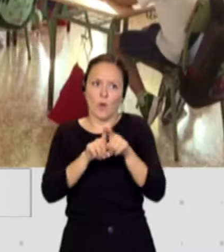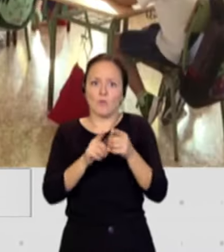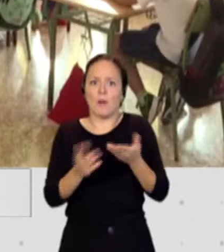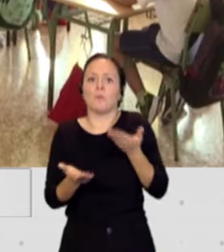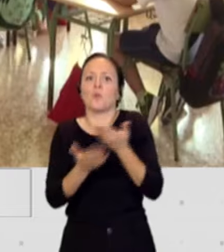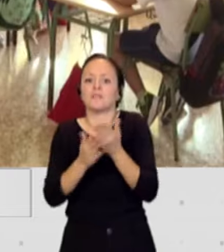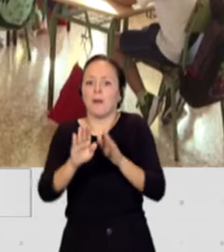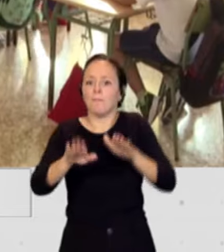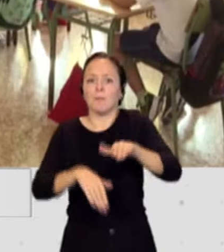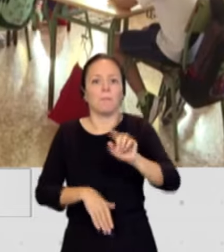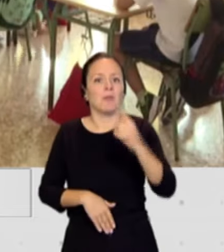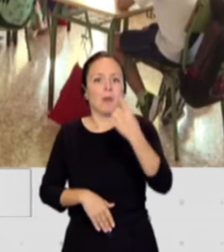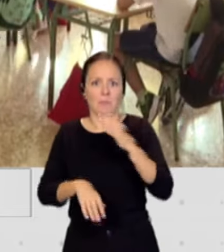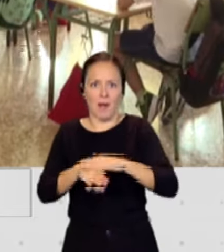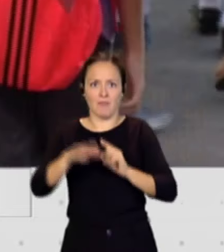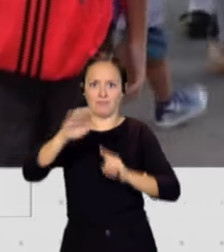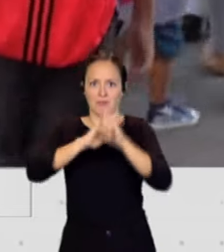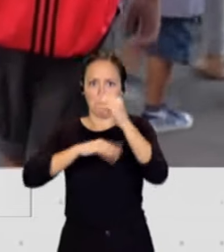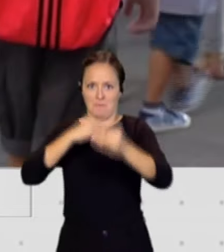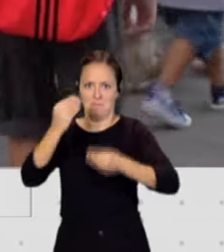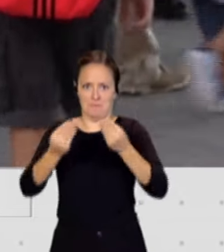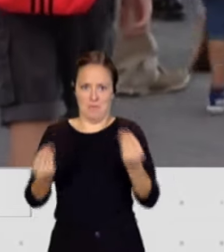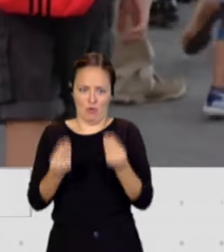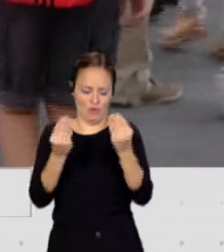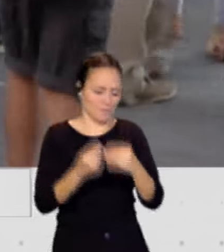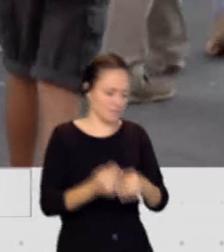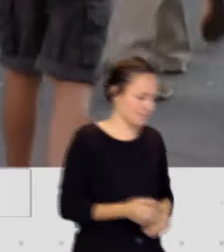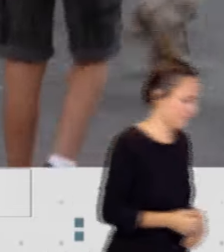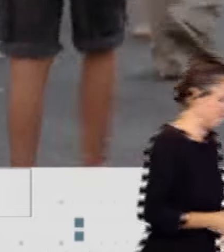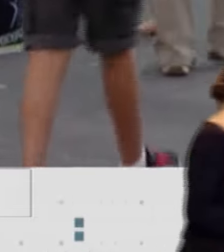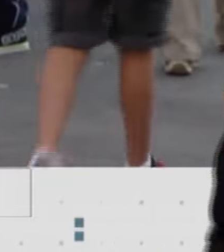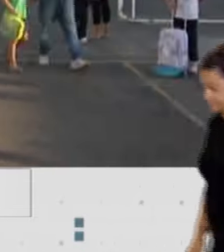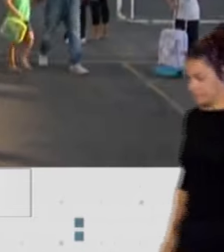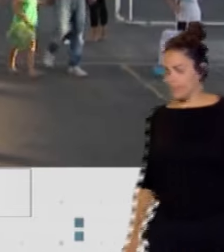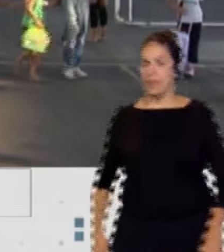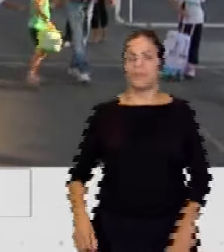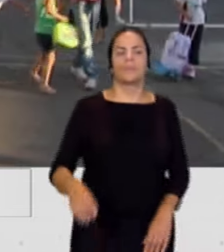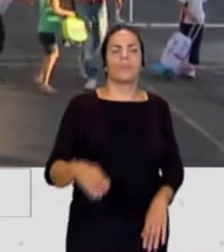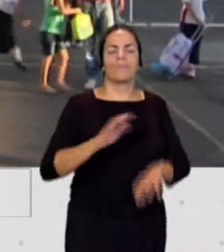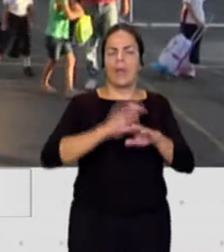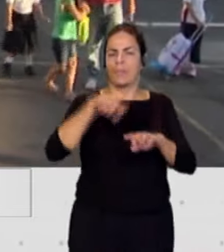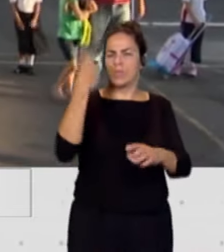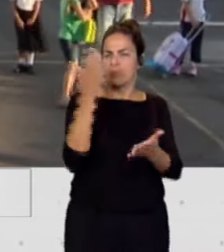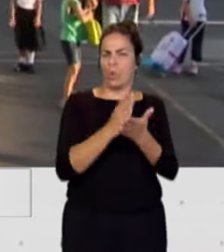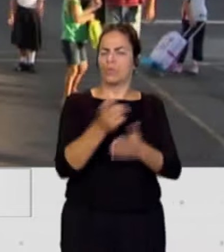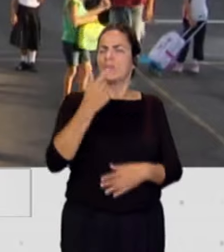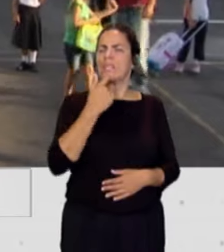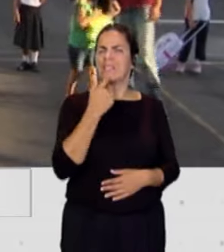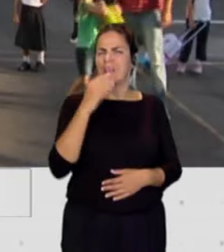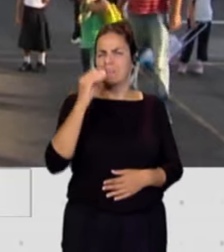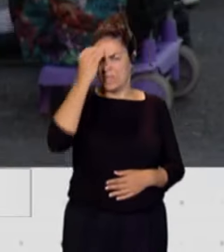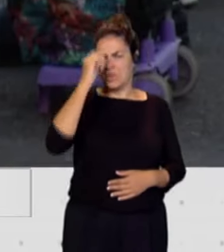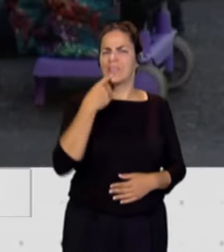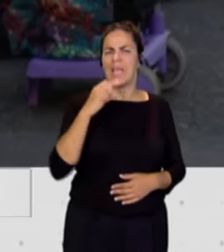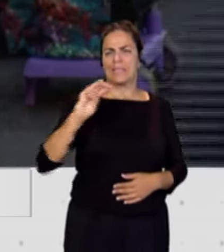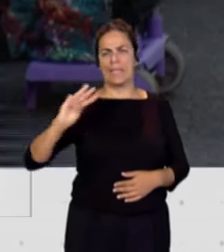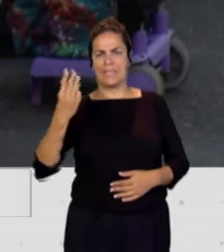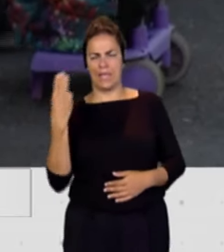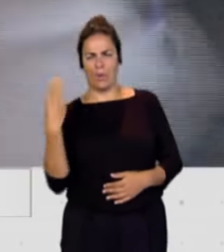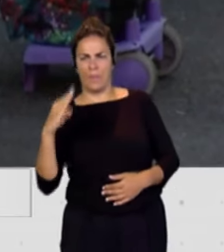más que se deben dar de cara al próximo curso en esos niveles educativos que usted apuntaba ter cero de primaria creo que era y otros